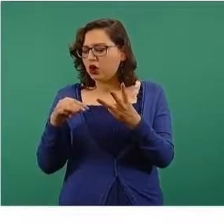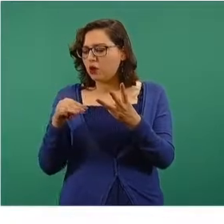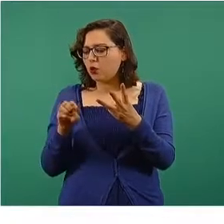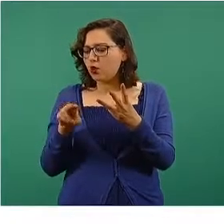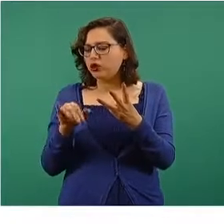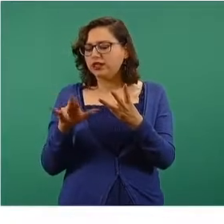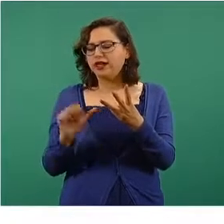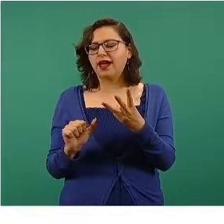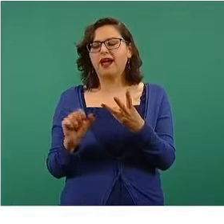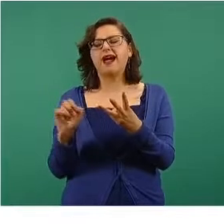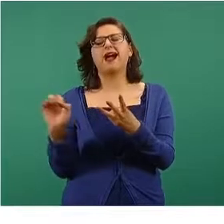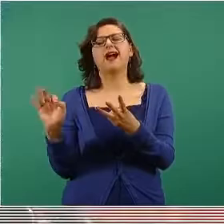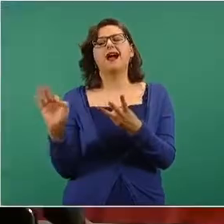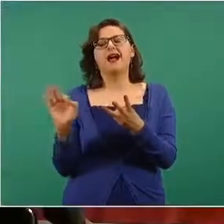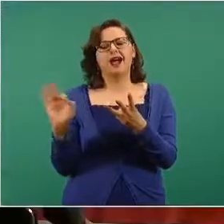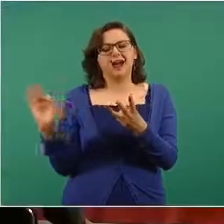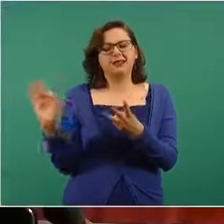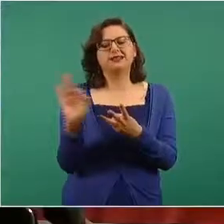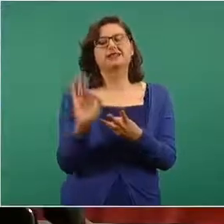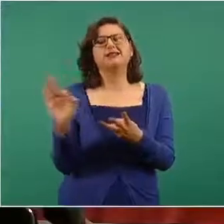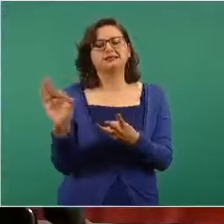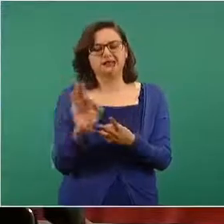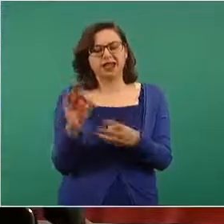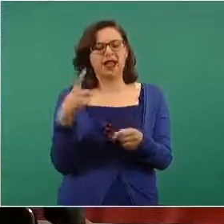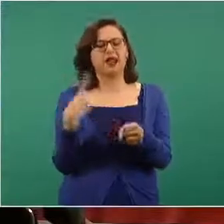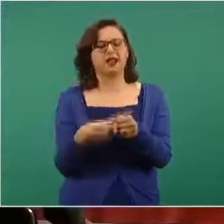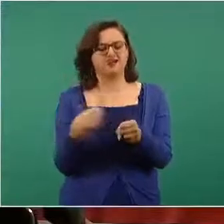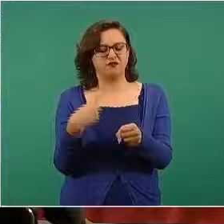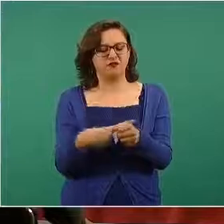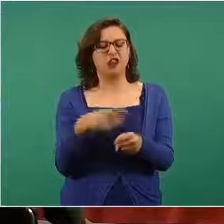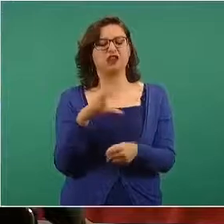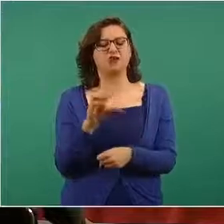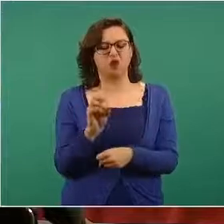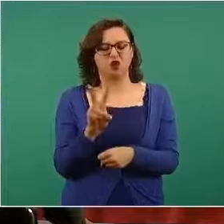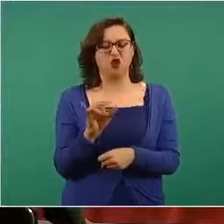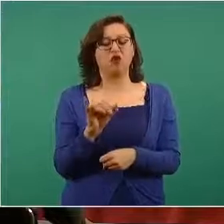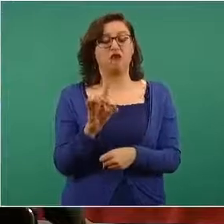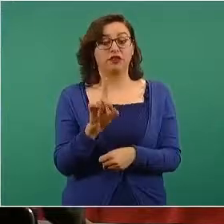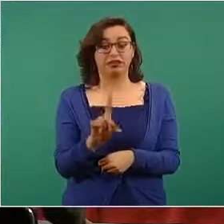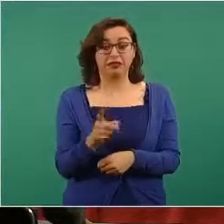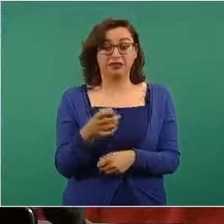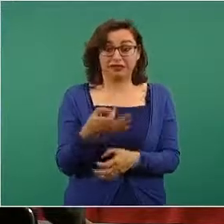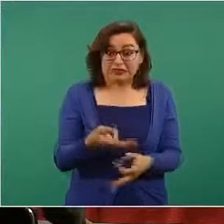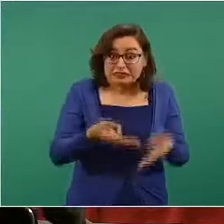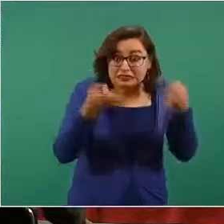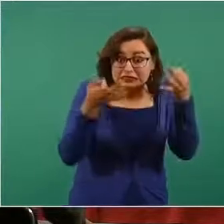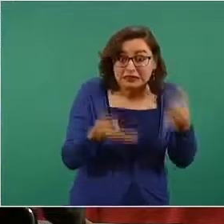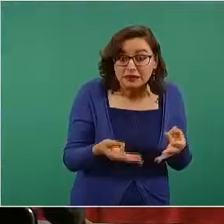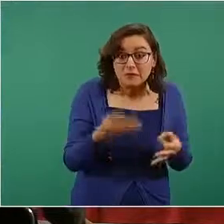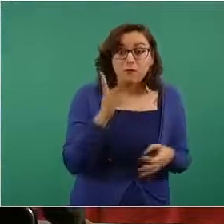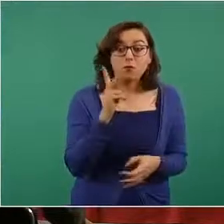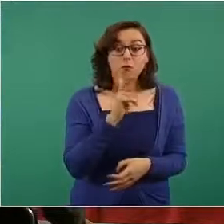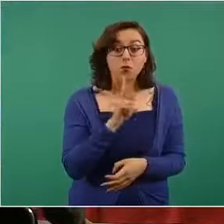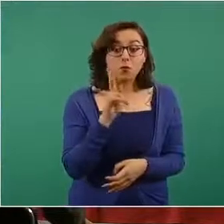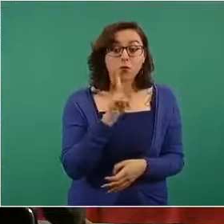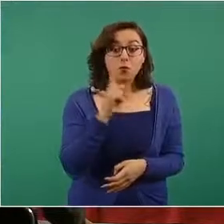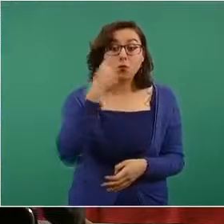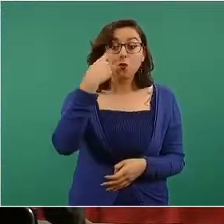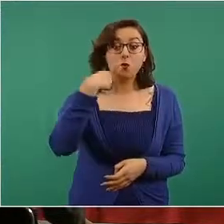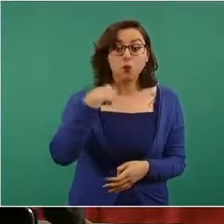estar la forma en que un médico reporta una defunción. Pero es